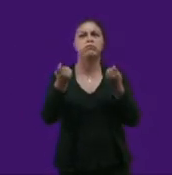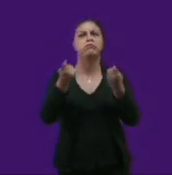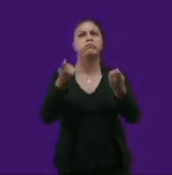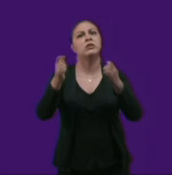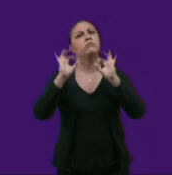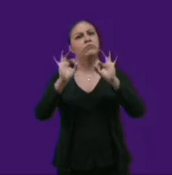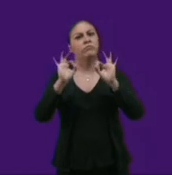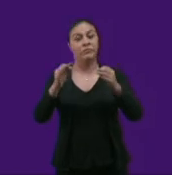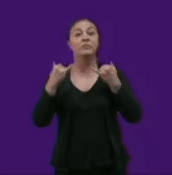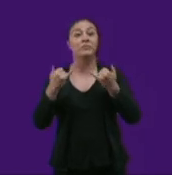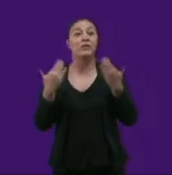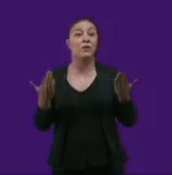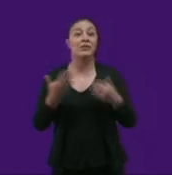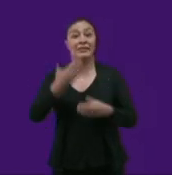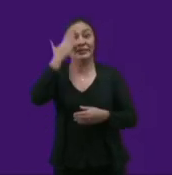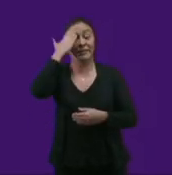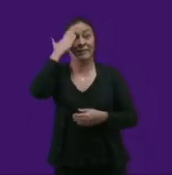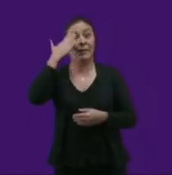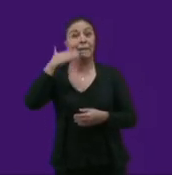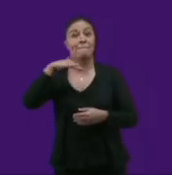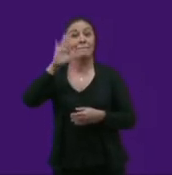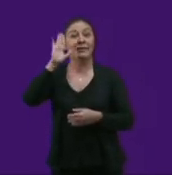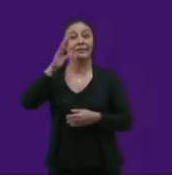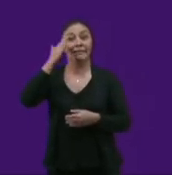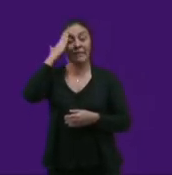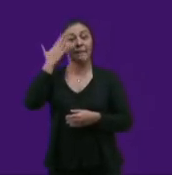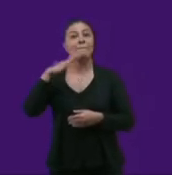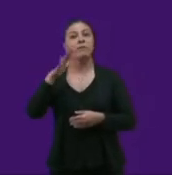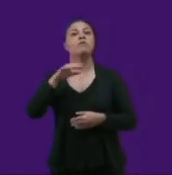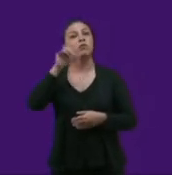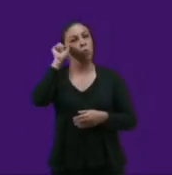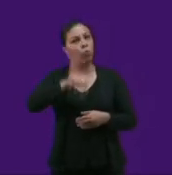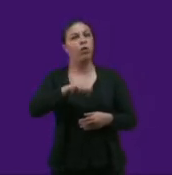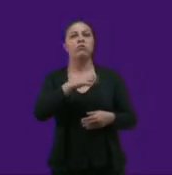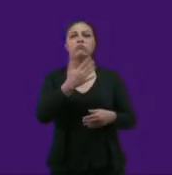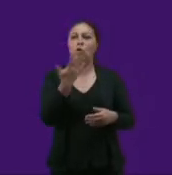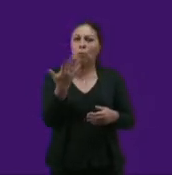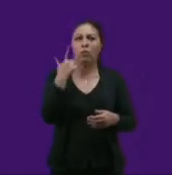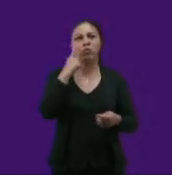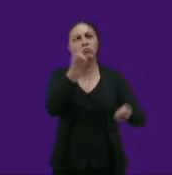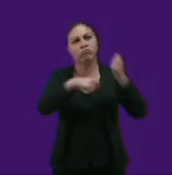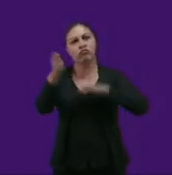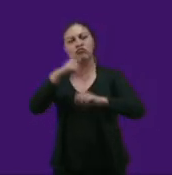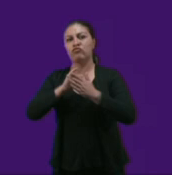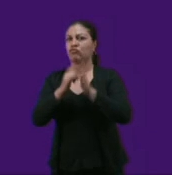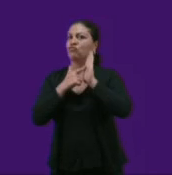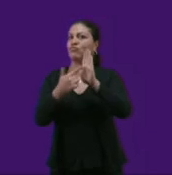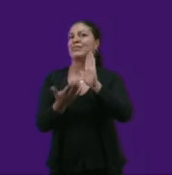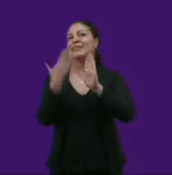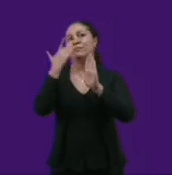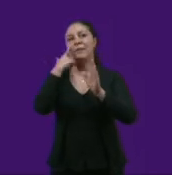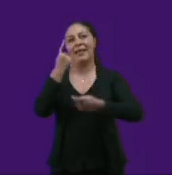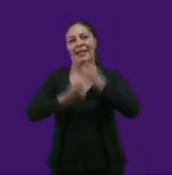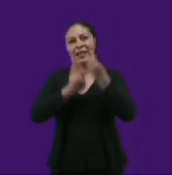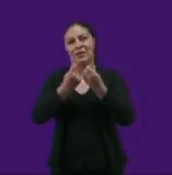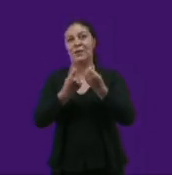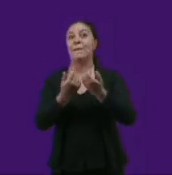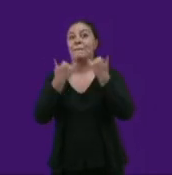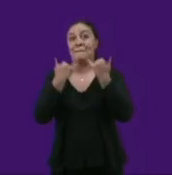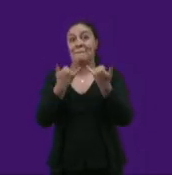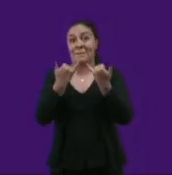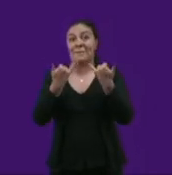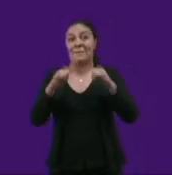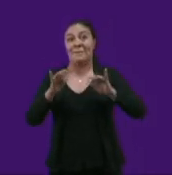que inexorablemente, poder vender, poder continuar como modelo de negocio vivos. Vamos a hablar ahora, y ya para ir